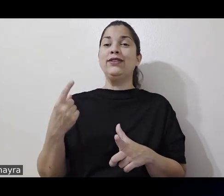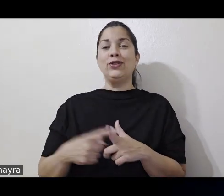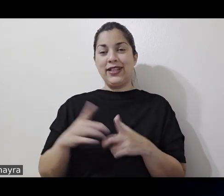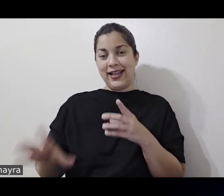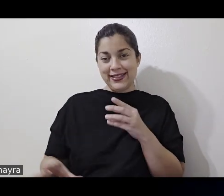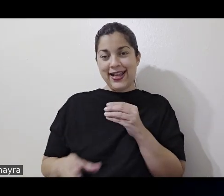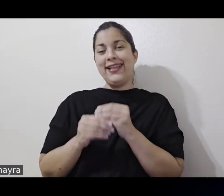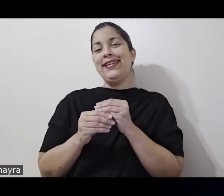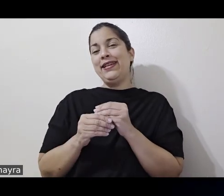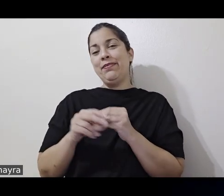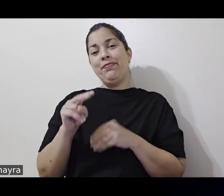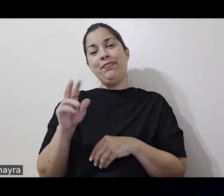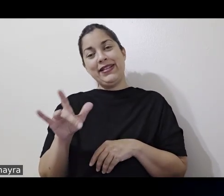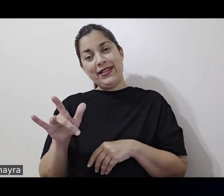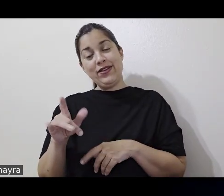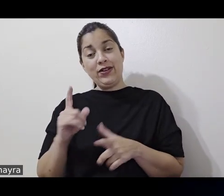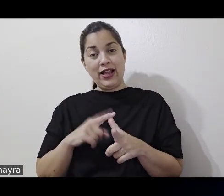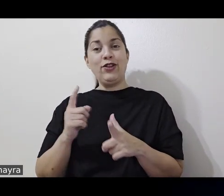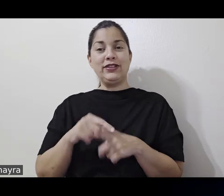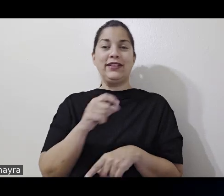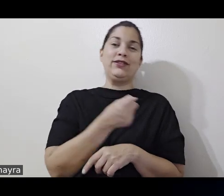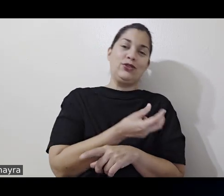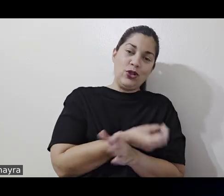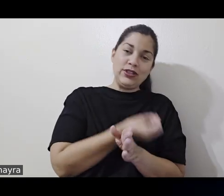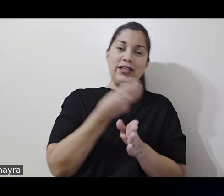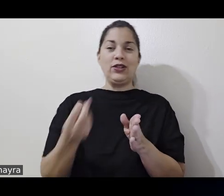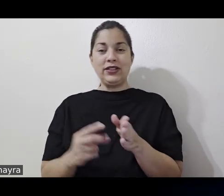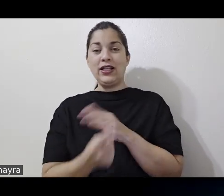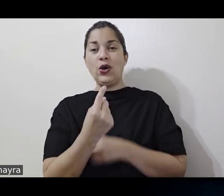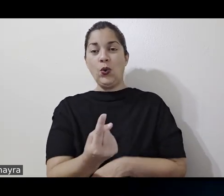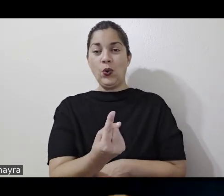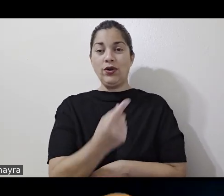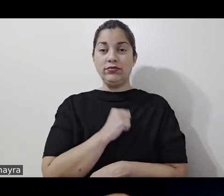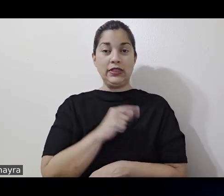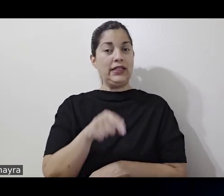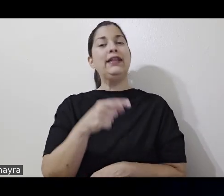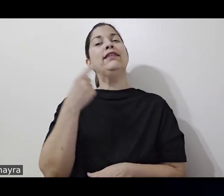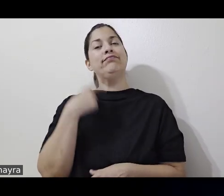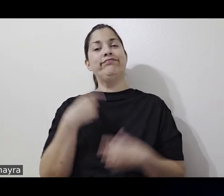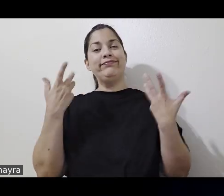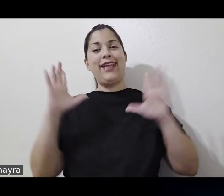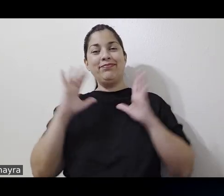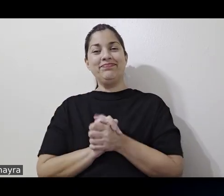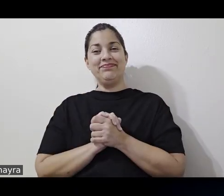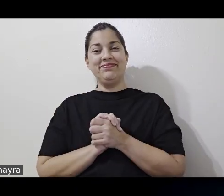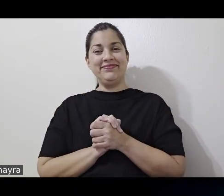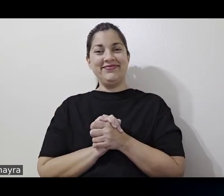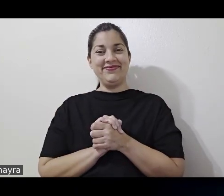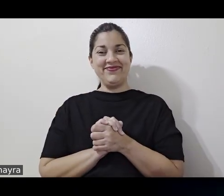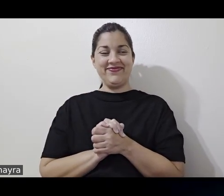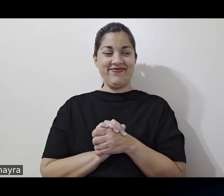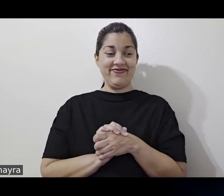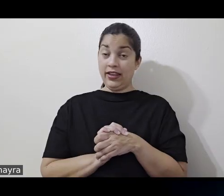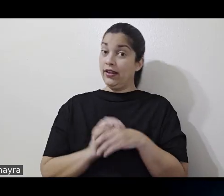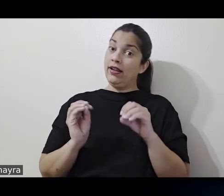añadí el 25 y ahí puse 12 y 1. Y ahí dije, ya acabé. Claro,